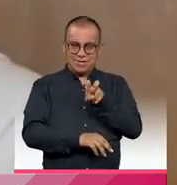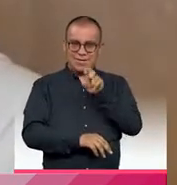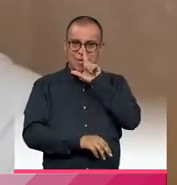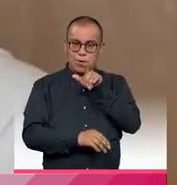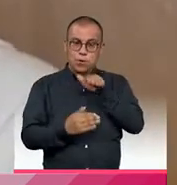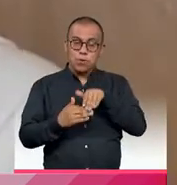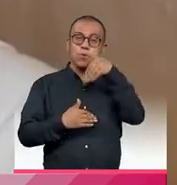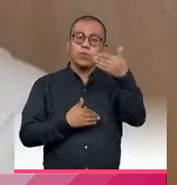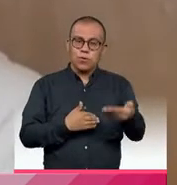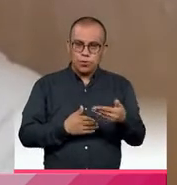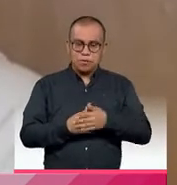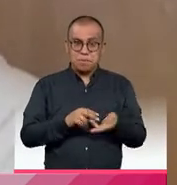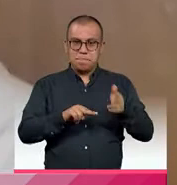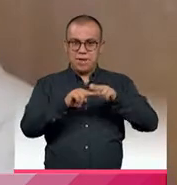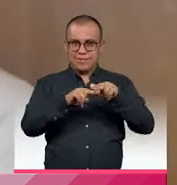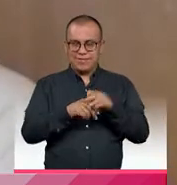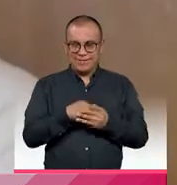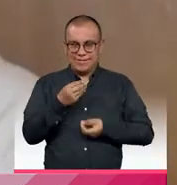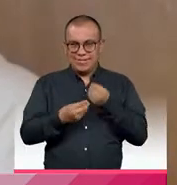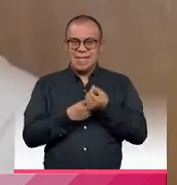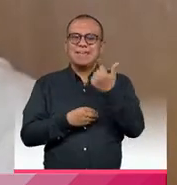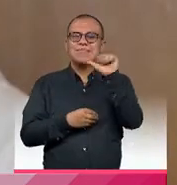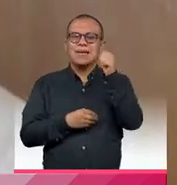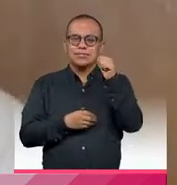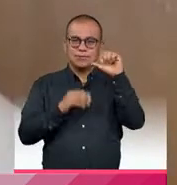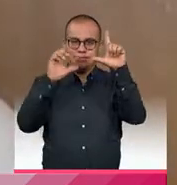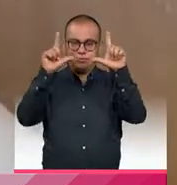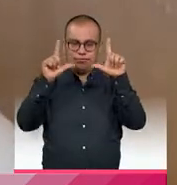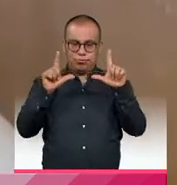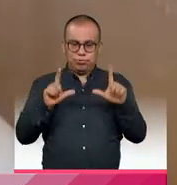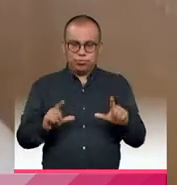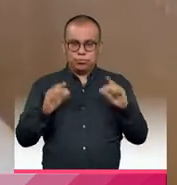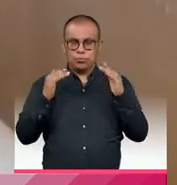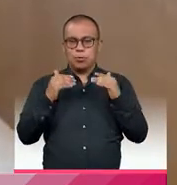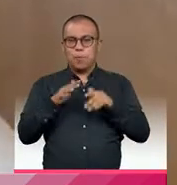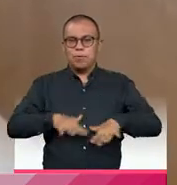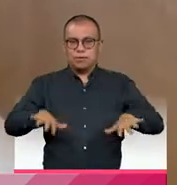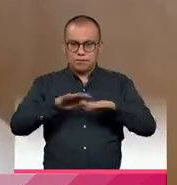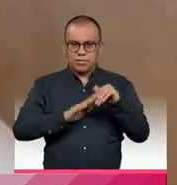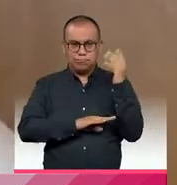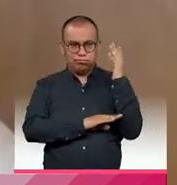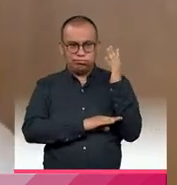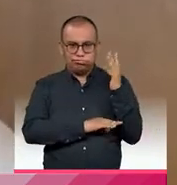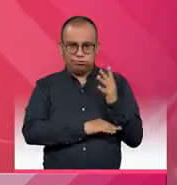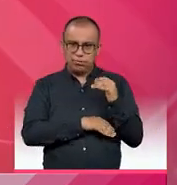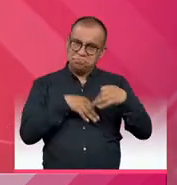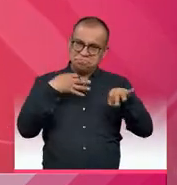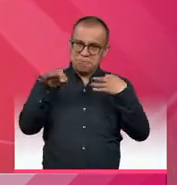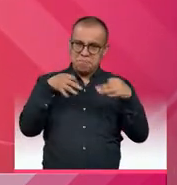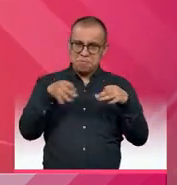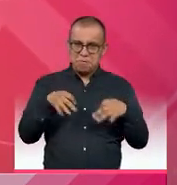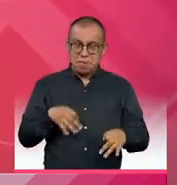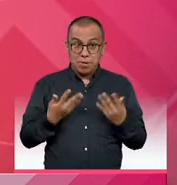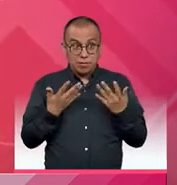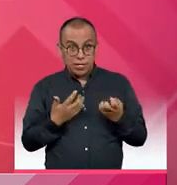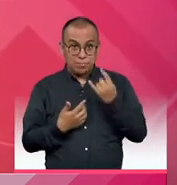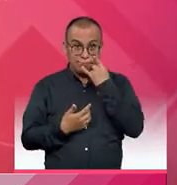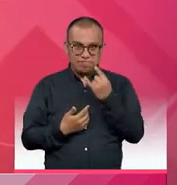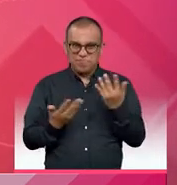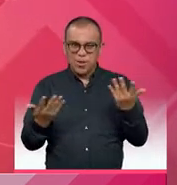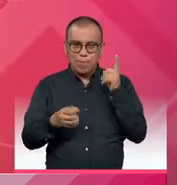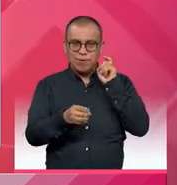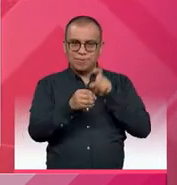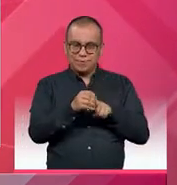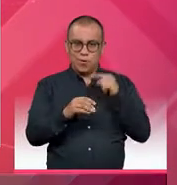después 350 mil y consiste en 10 sesiones dictadas por cada uno de nosotros. Los interesados pueden